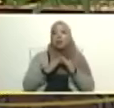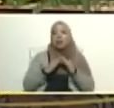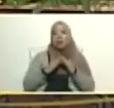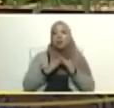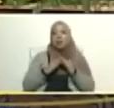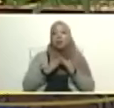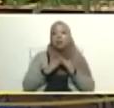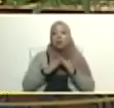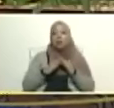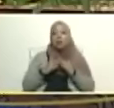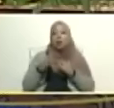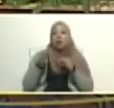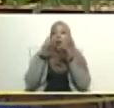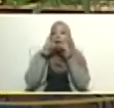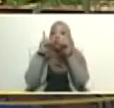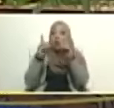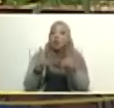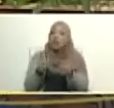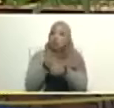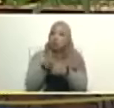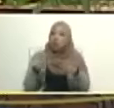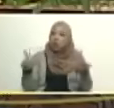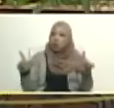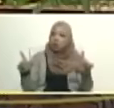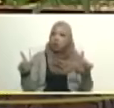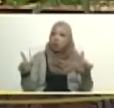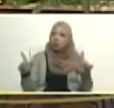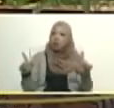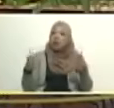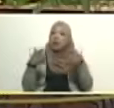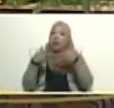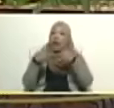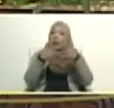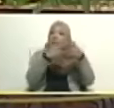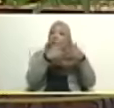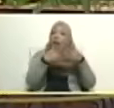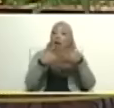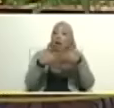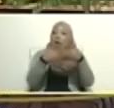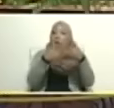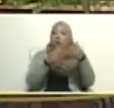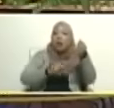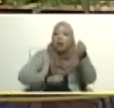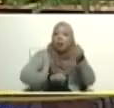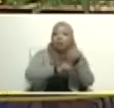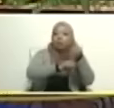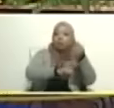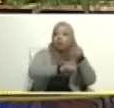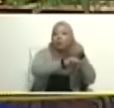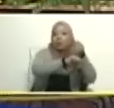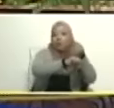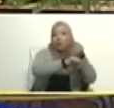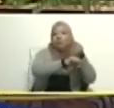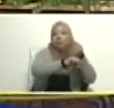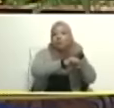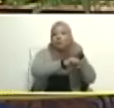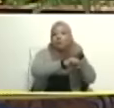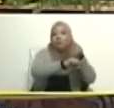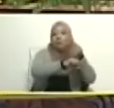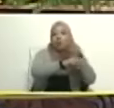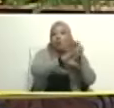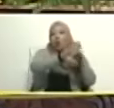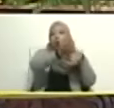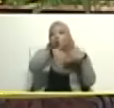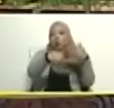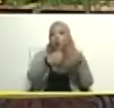Cualquiera que sea su decisión libre, es los Estados Unidos quien tiene que apoyarla. Creo que ganaríamos